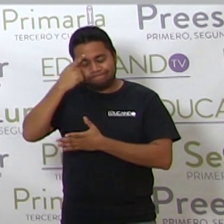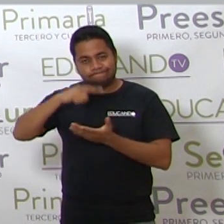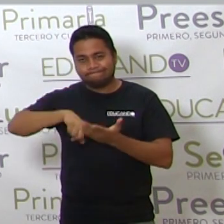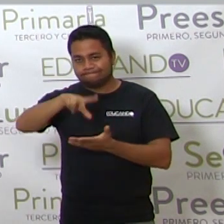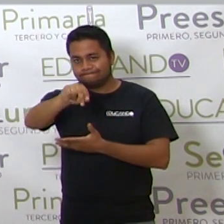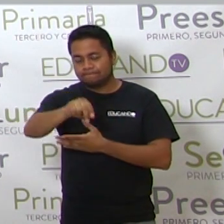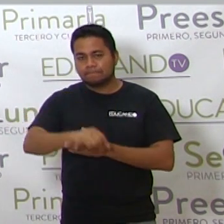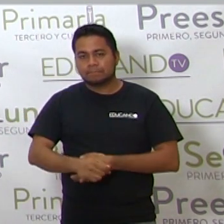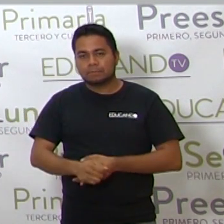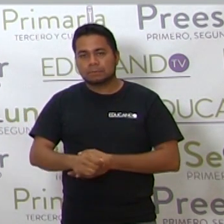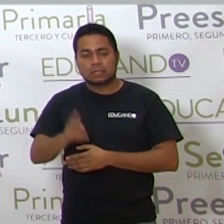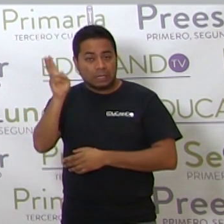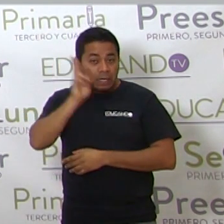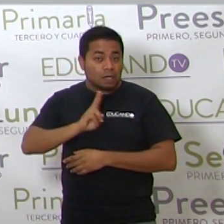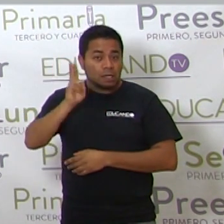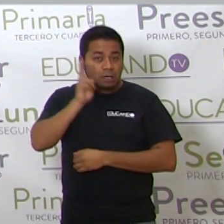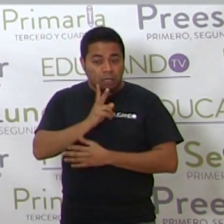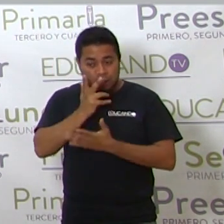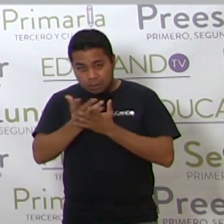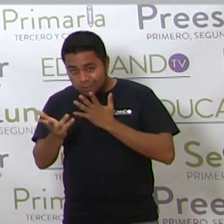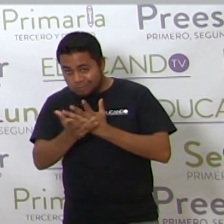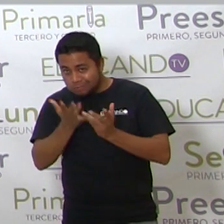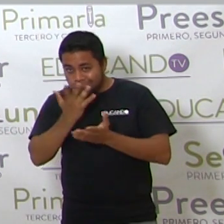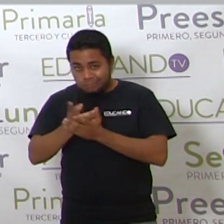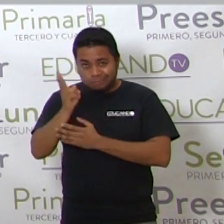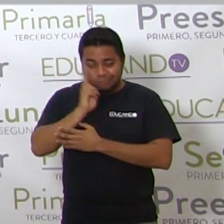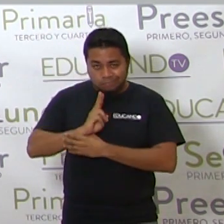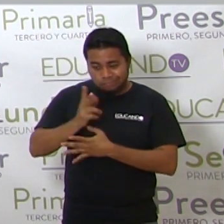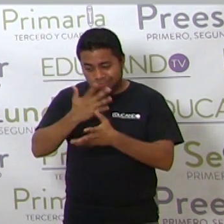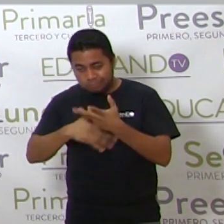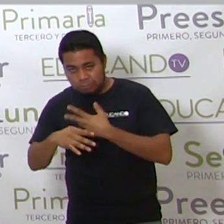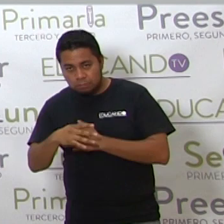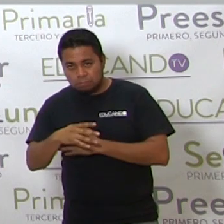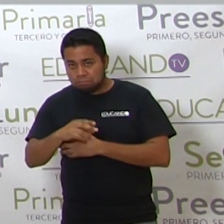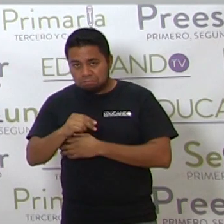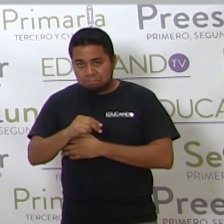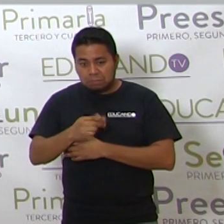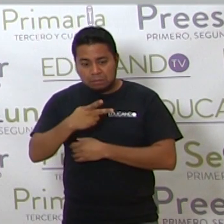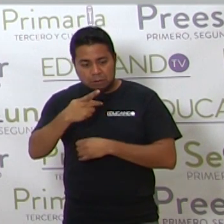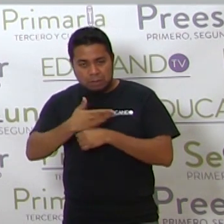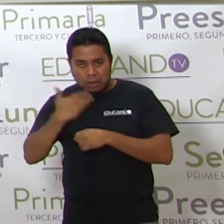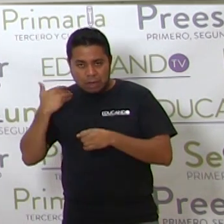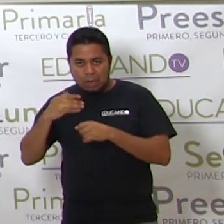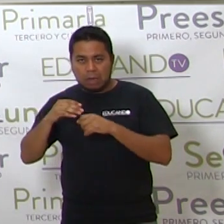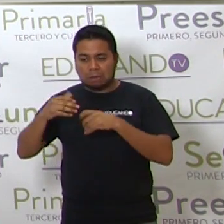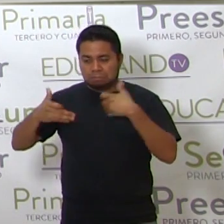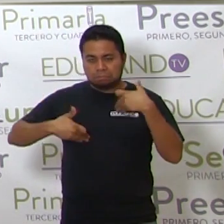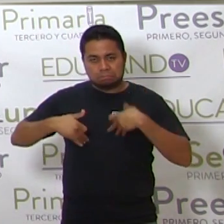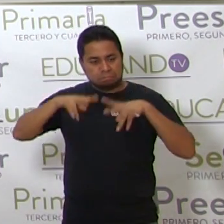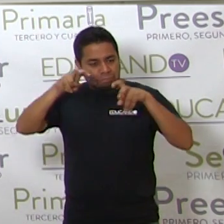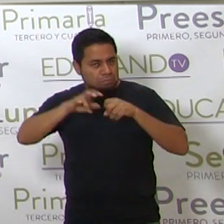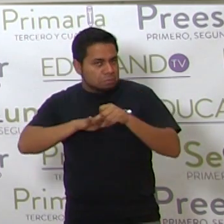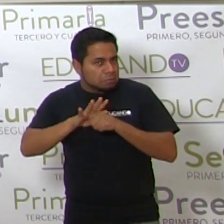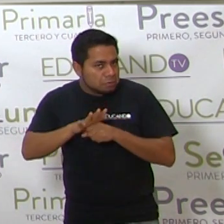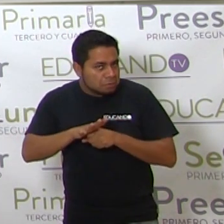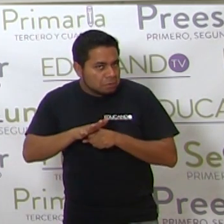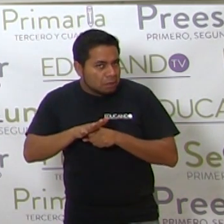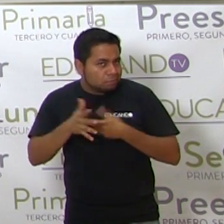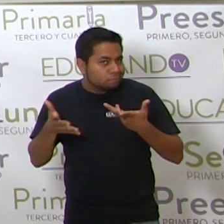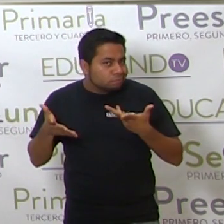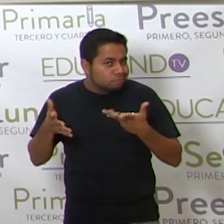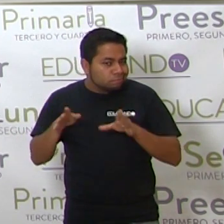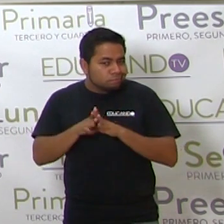realizar ensayos pero si no sabemos ni cómo se titula la obra cómo vamos a hacer ensayos